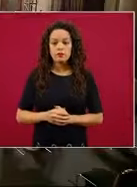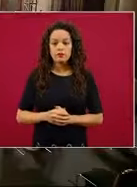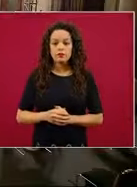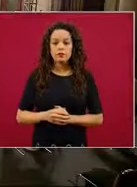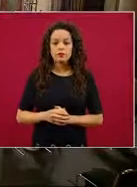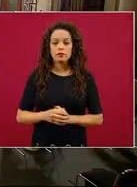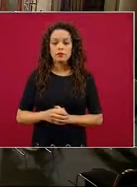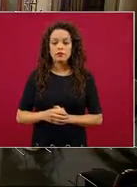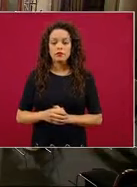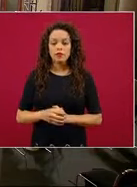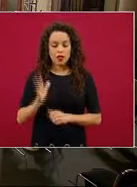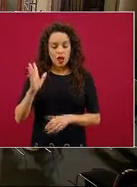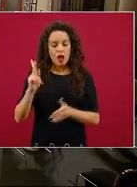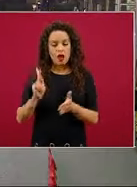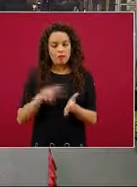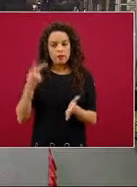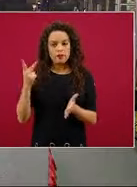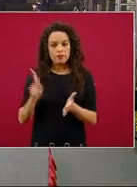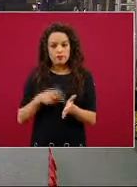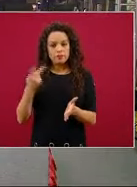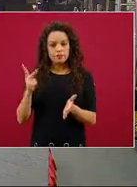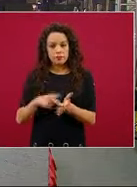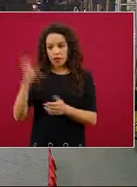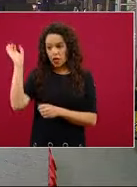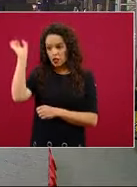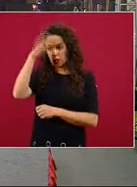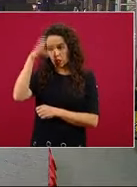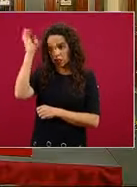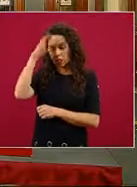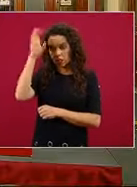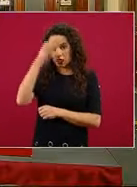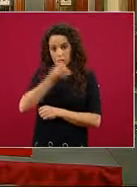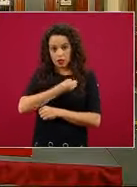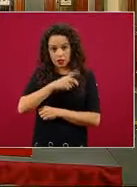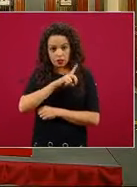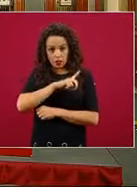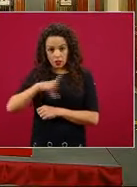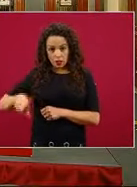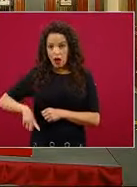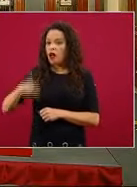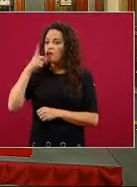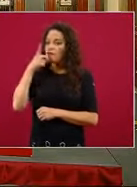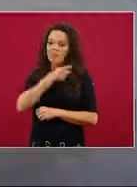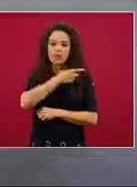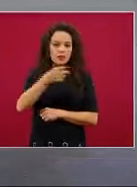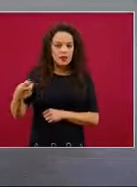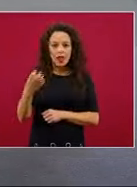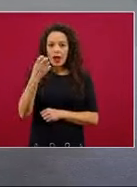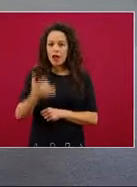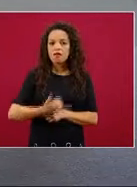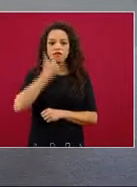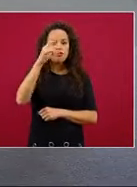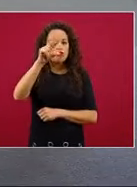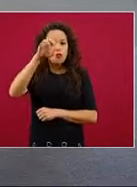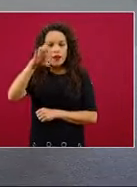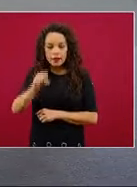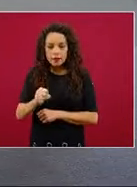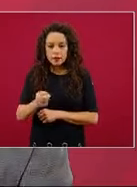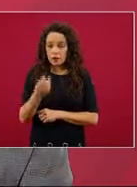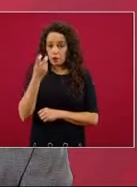sido refutado repetidamente por la ciencia de la salud pública. Tanto así que en 2005